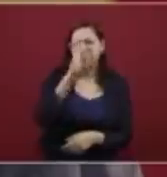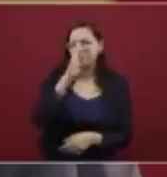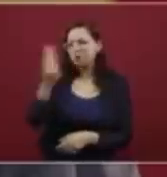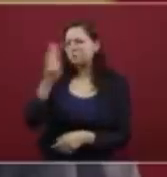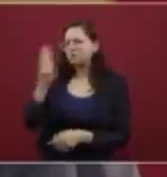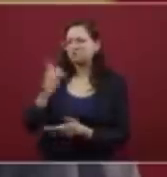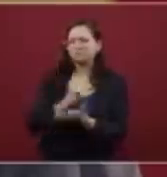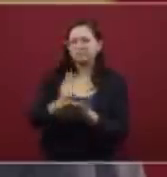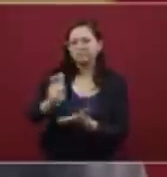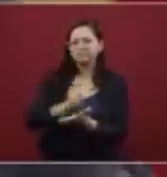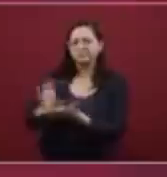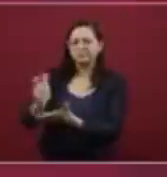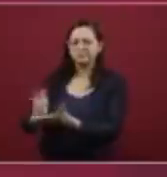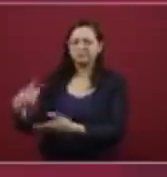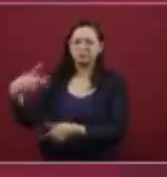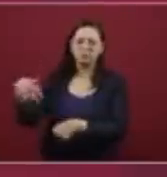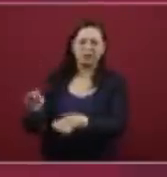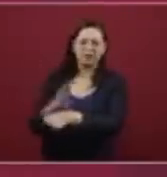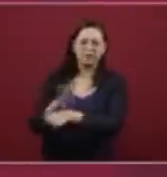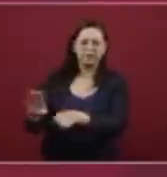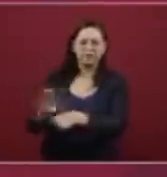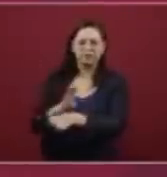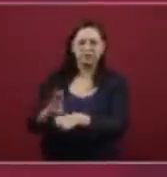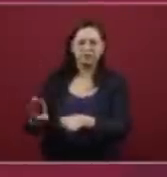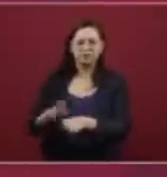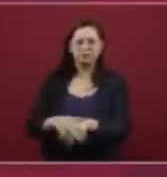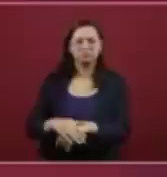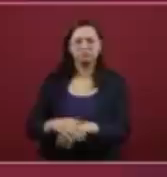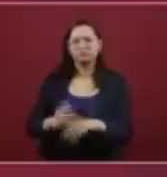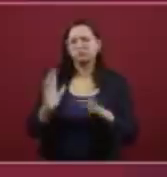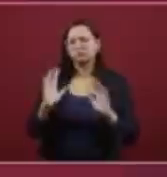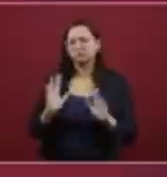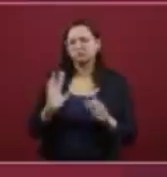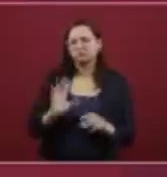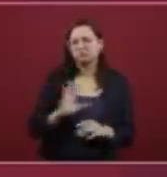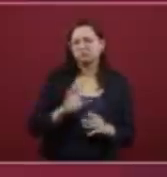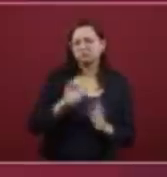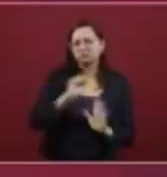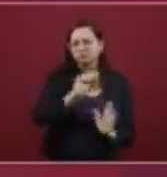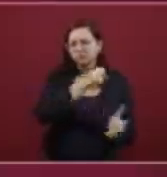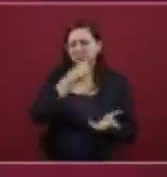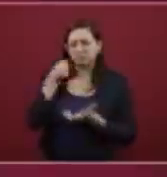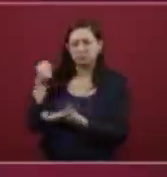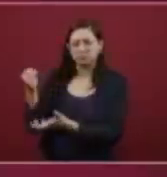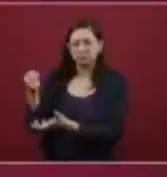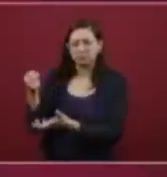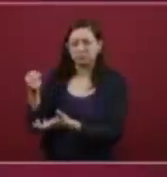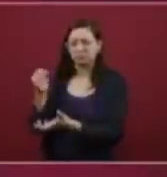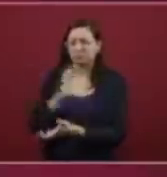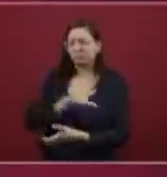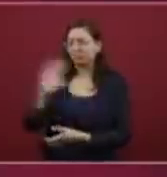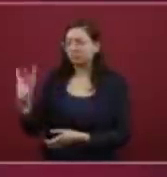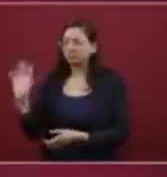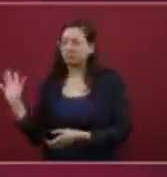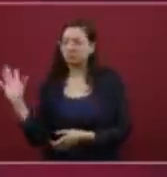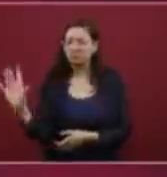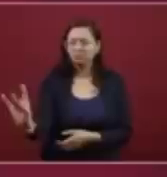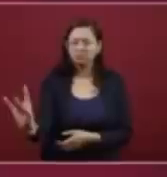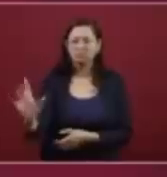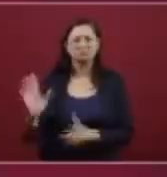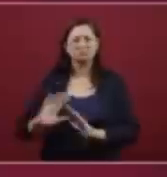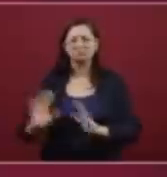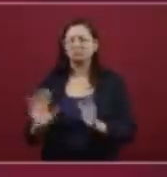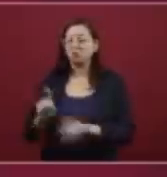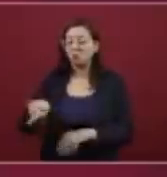al beneficiario. Ya no va a pasar el dinero por intermediarios, ni en